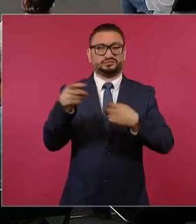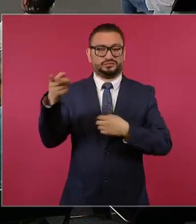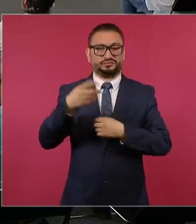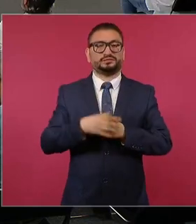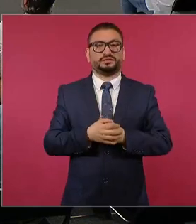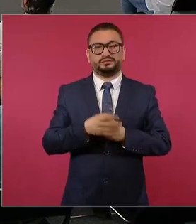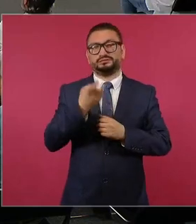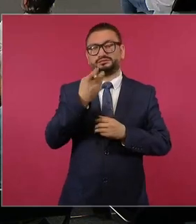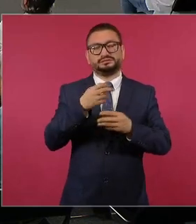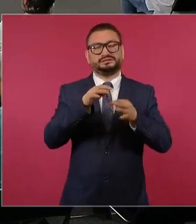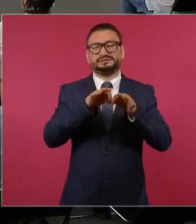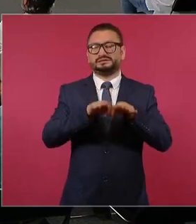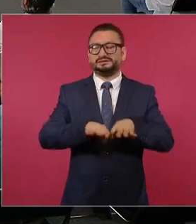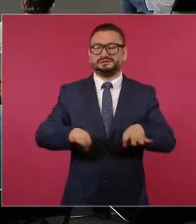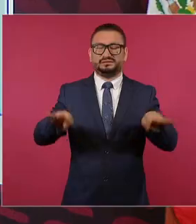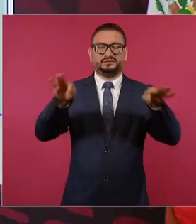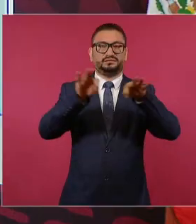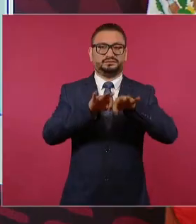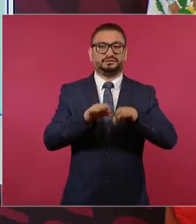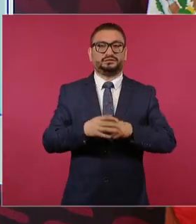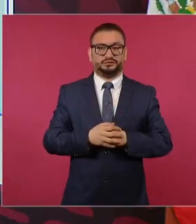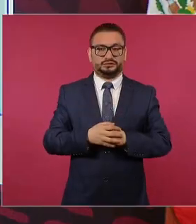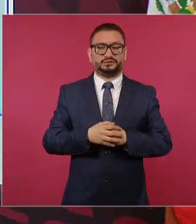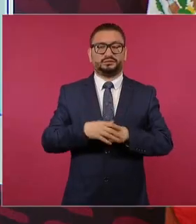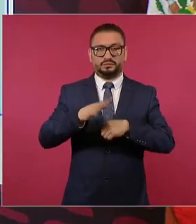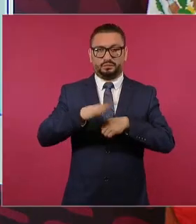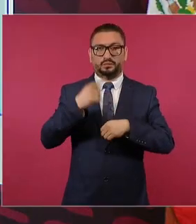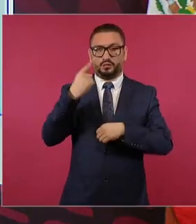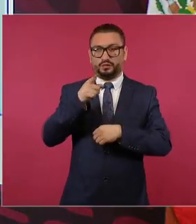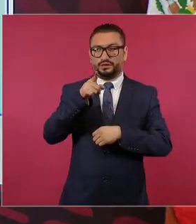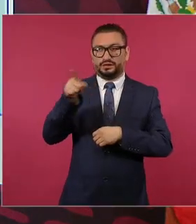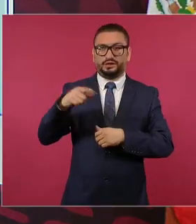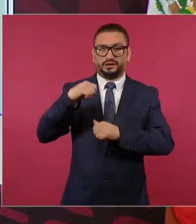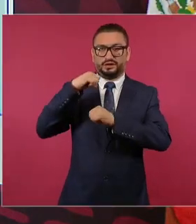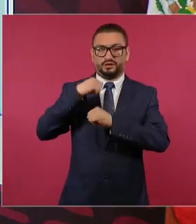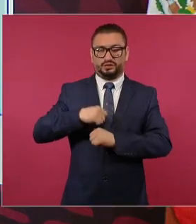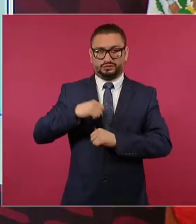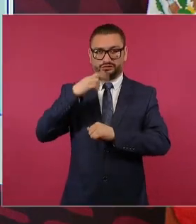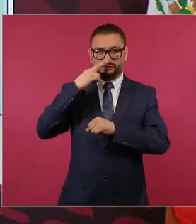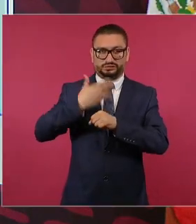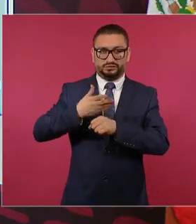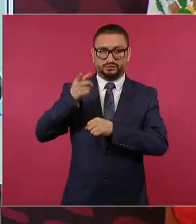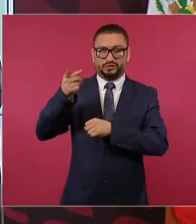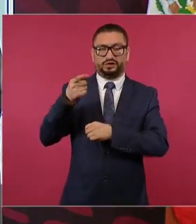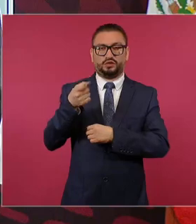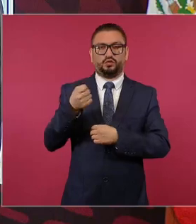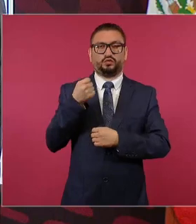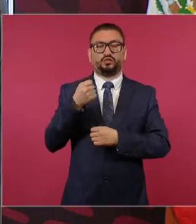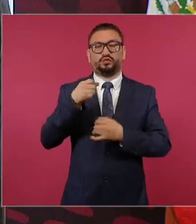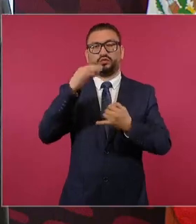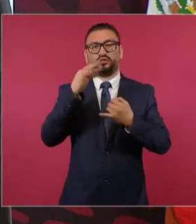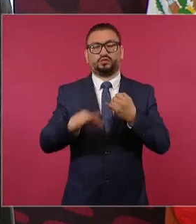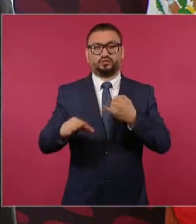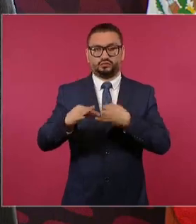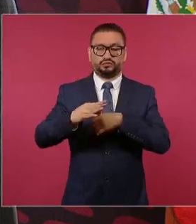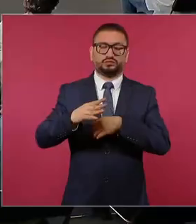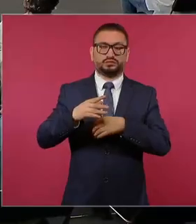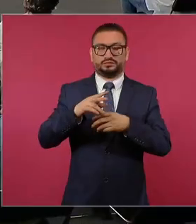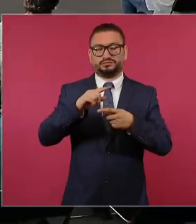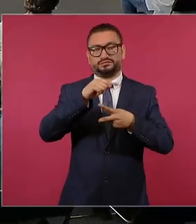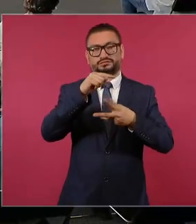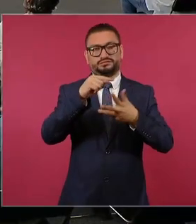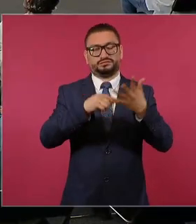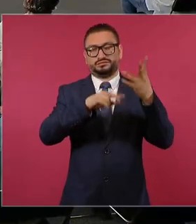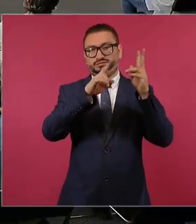Por eso es importantísimo, porque es el poder que tiene la última palabra en todo lo